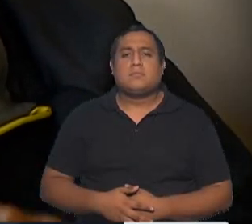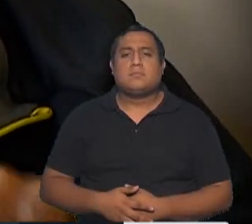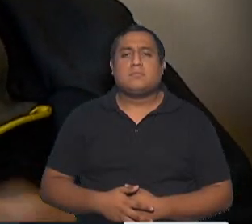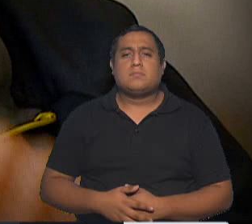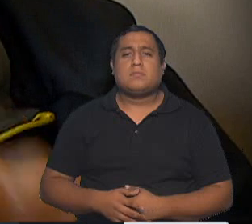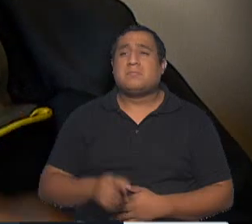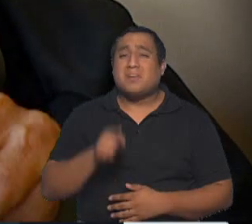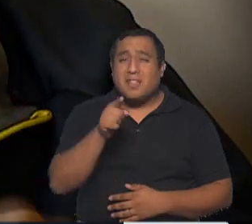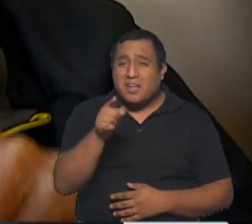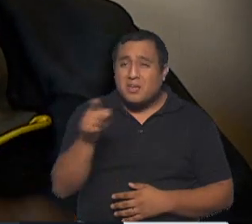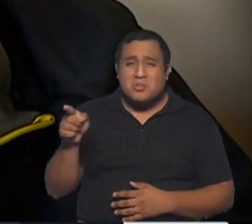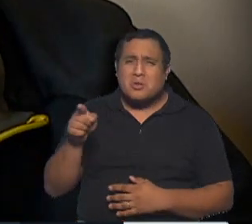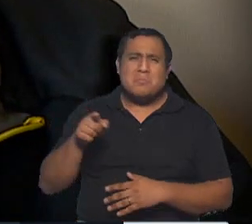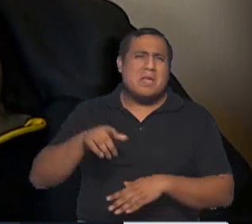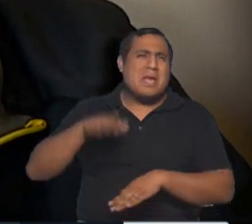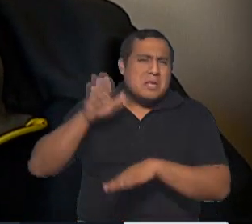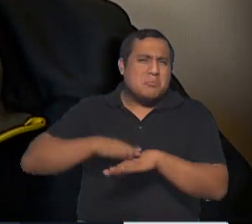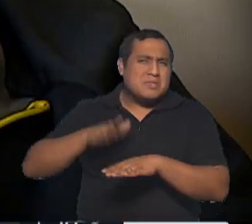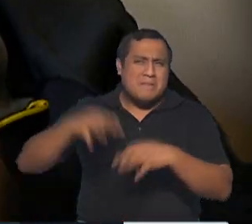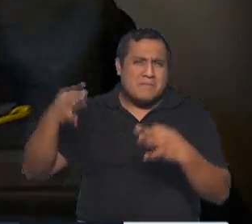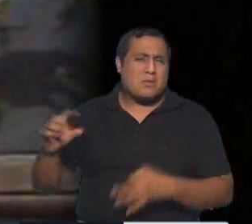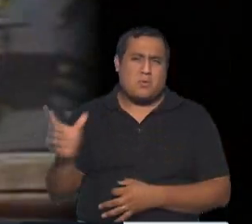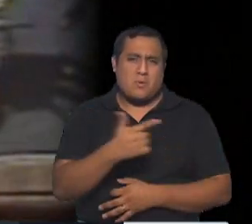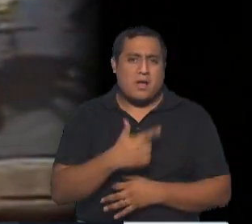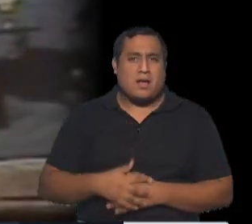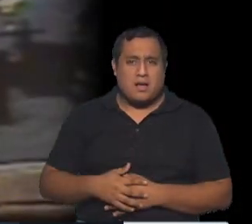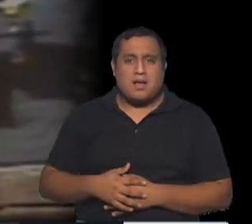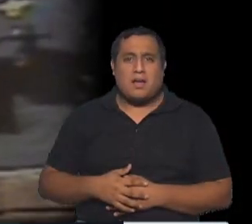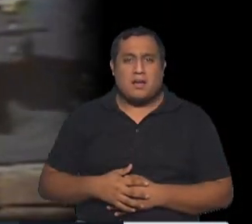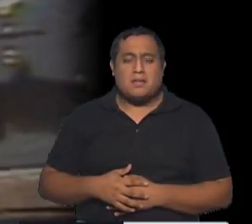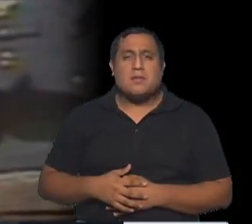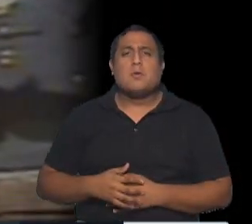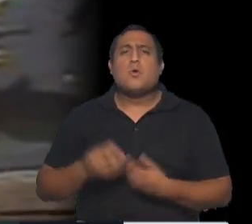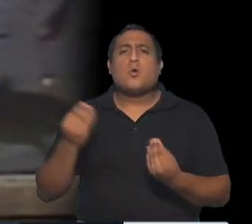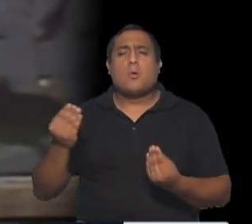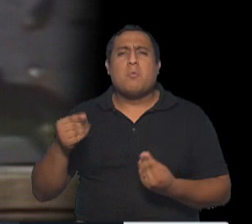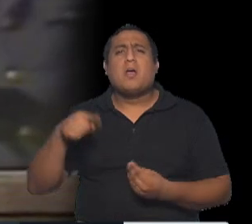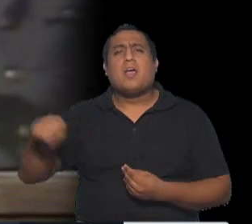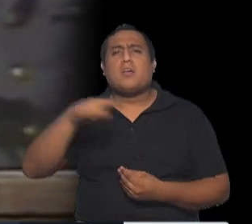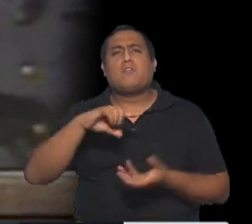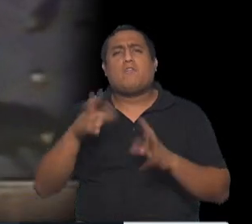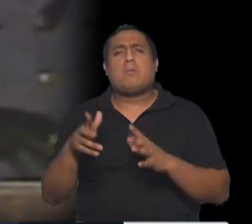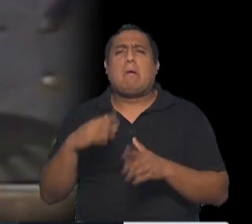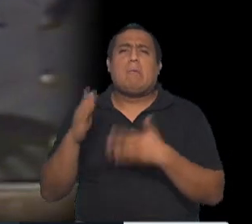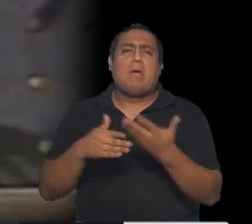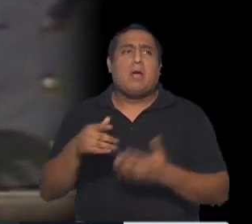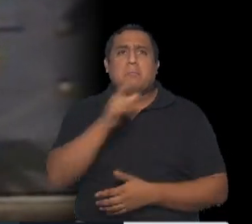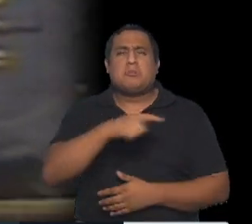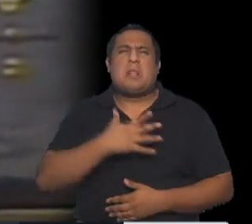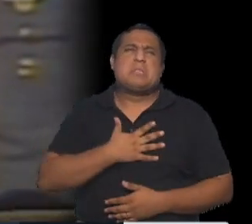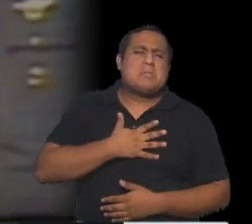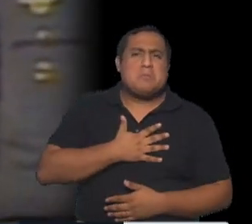Irresponsabilidad de esta absurda aventura de jugar por un sentimiento del pueblo argentino, pero